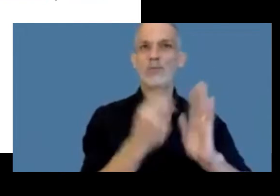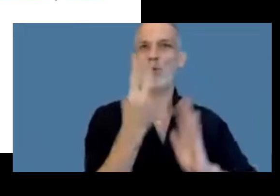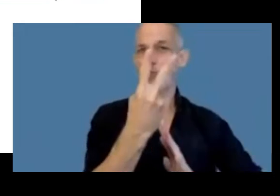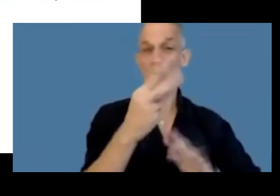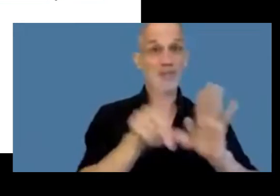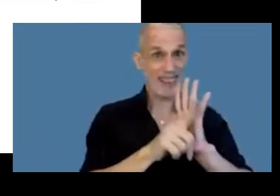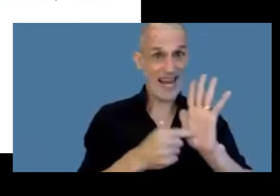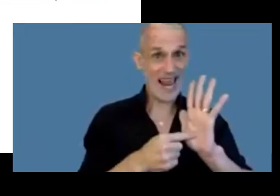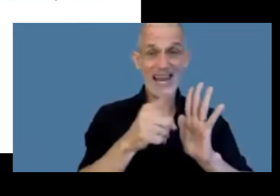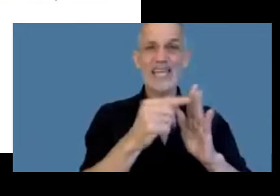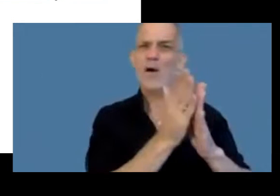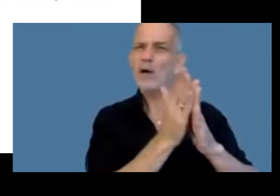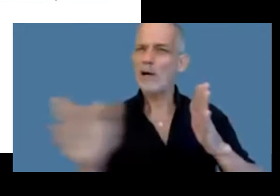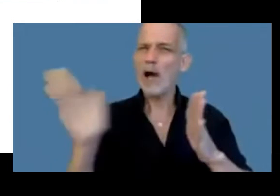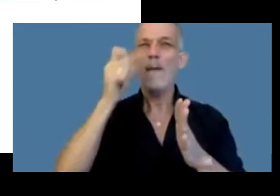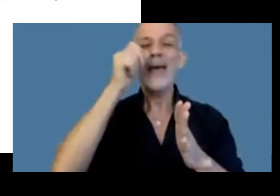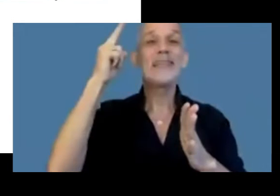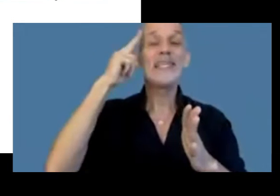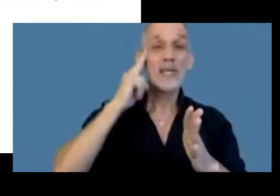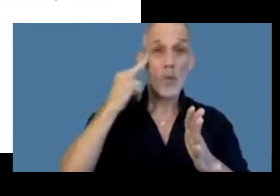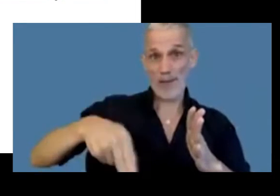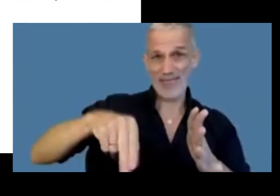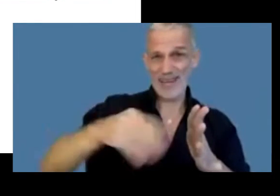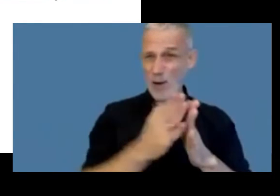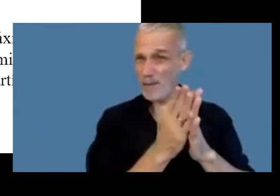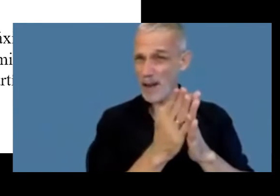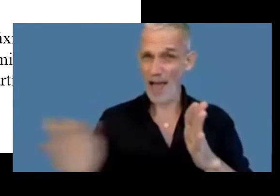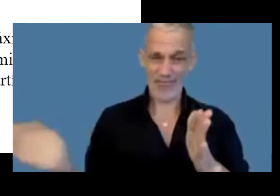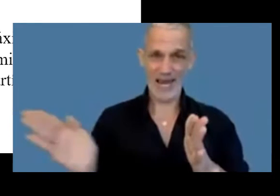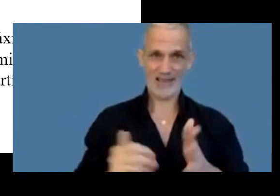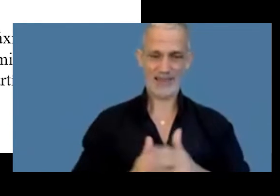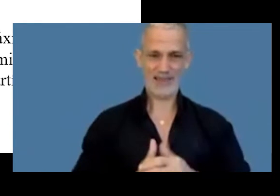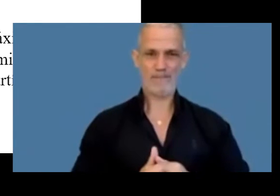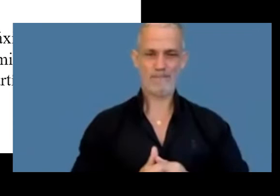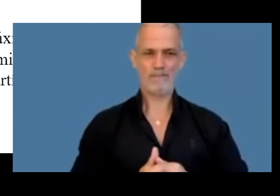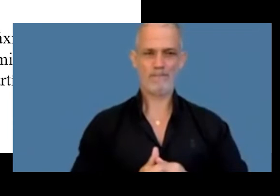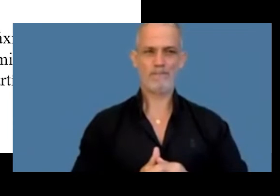desde el 29 de noviembre inclusive.